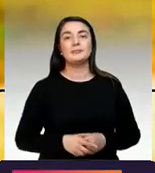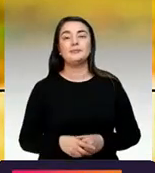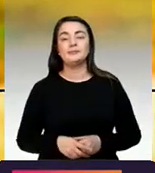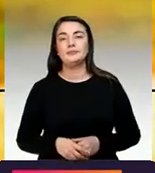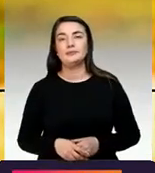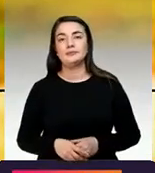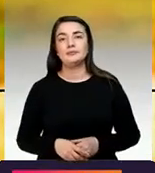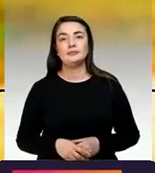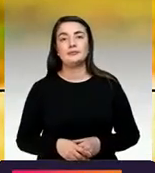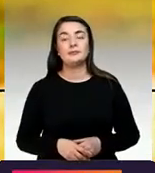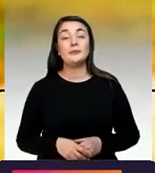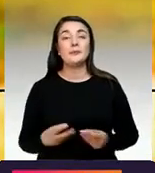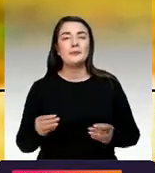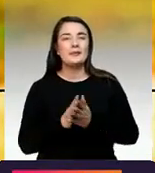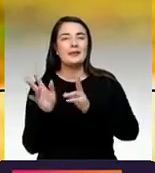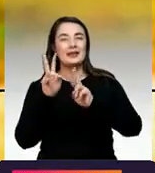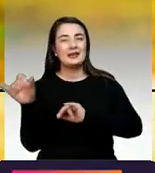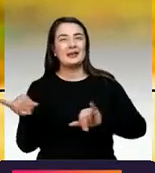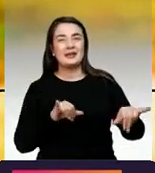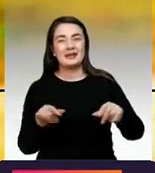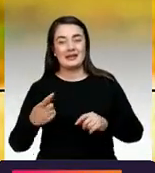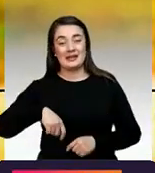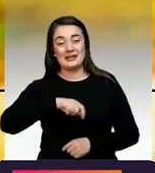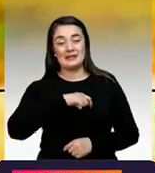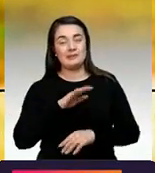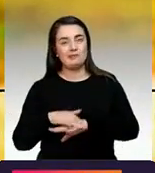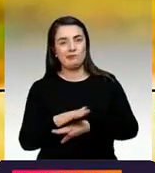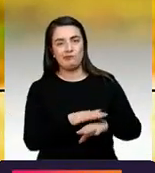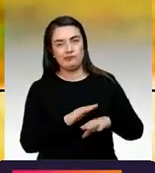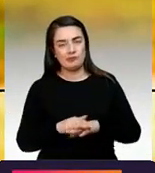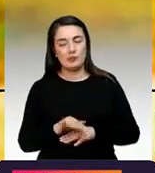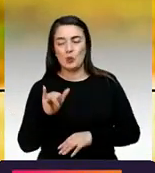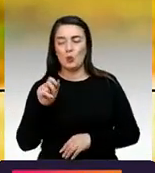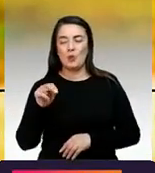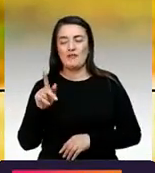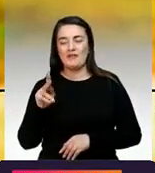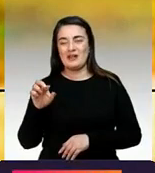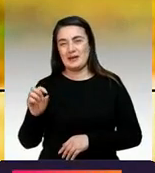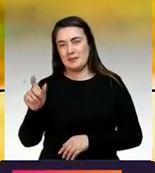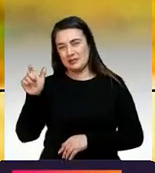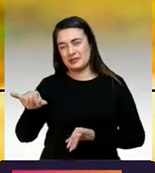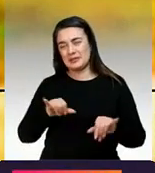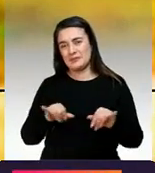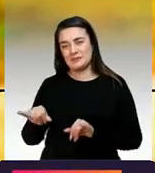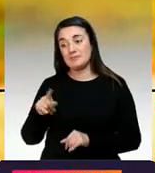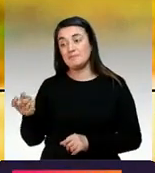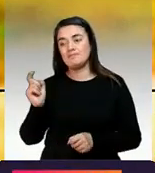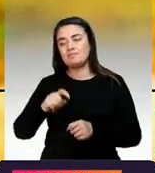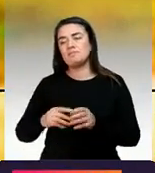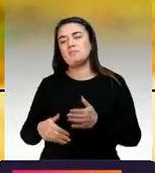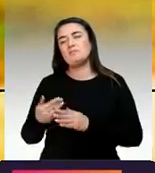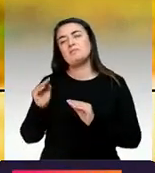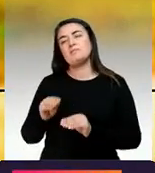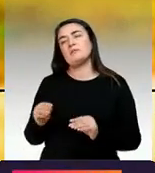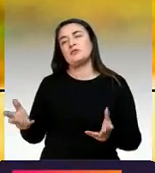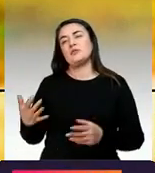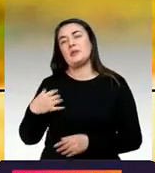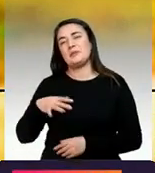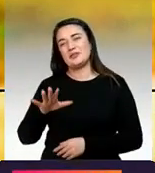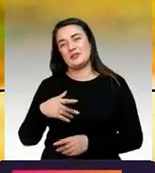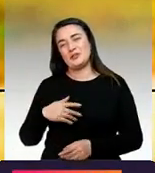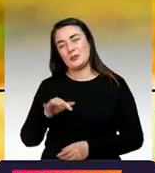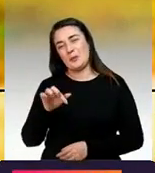ya propósito de la vuelta españa aquí en canal capital hablamos con juan felipe osorio y ciclista que inició su formación en el manzana postobón y que hoy no